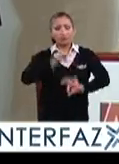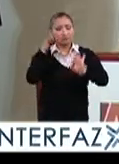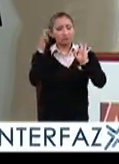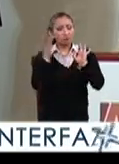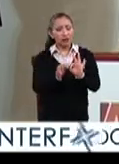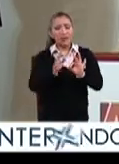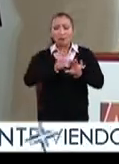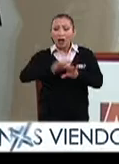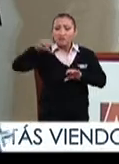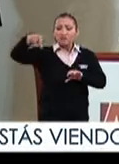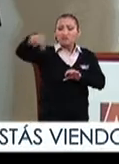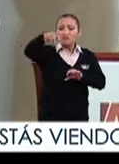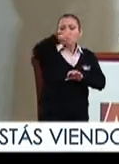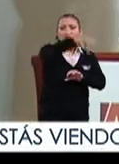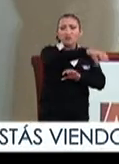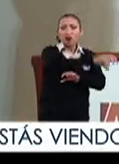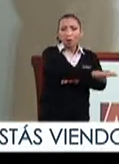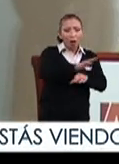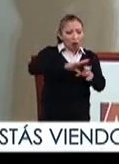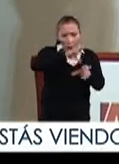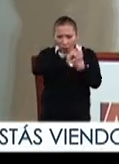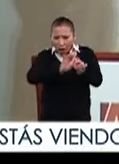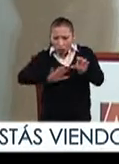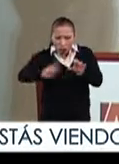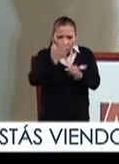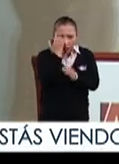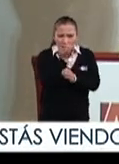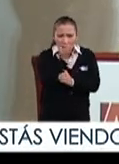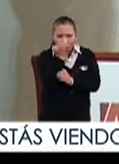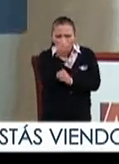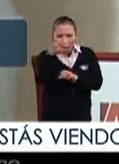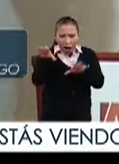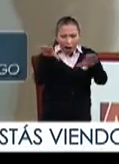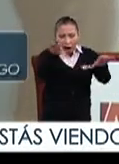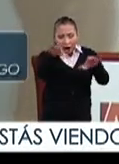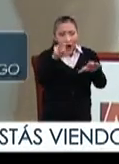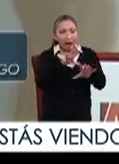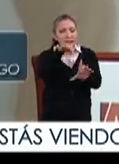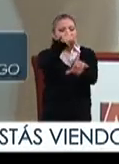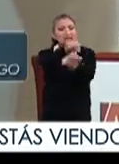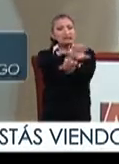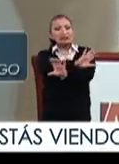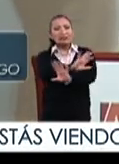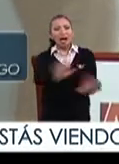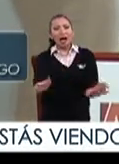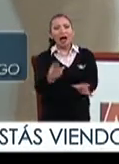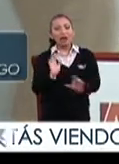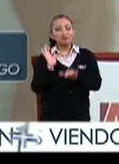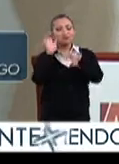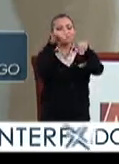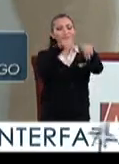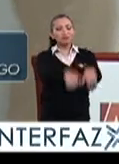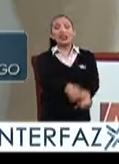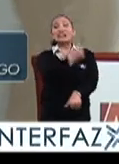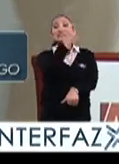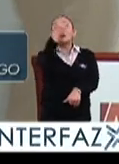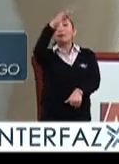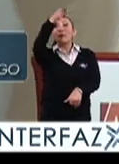plan de expansión de nuestra cobertura con el cual conquistamos la admisión